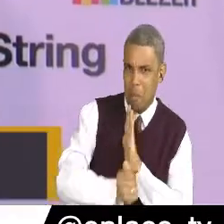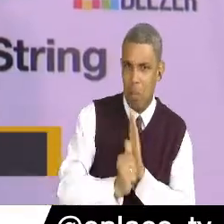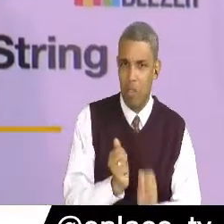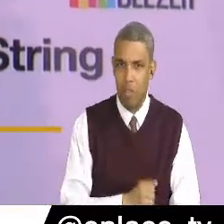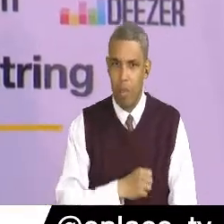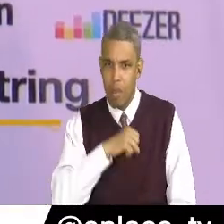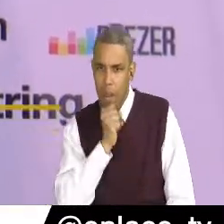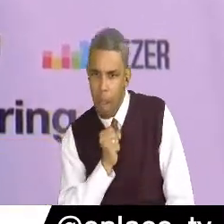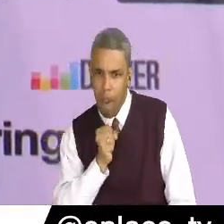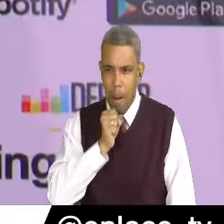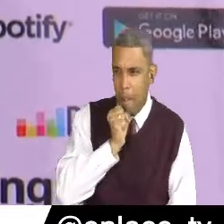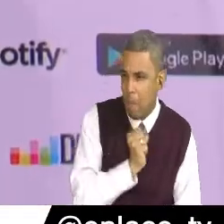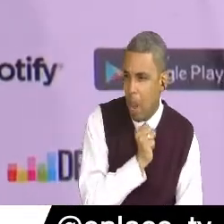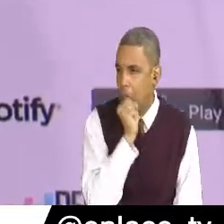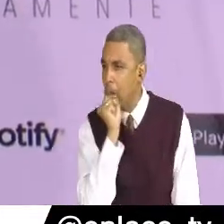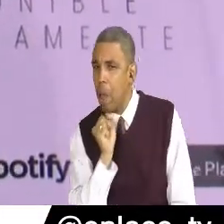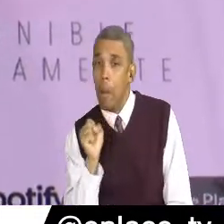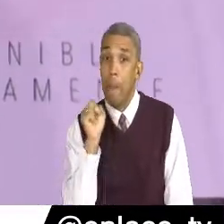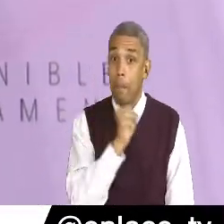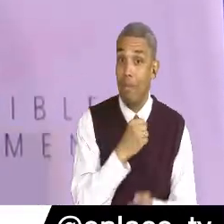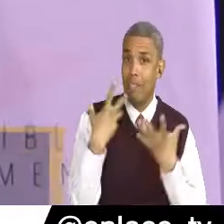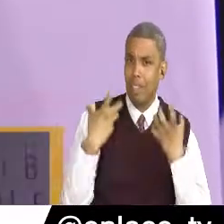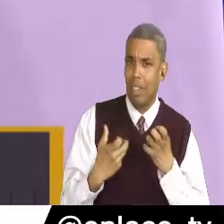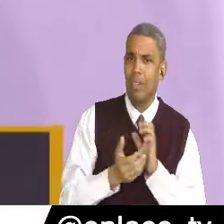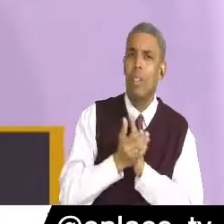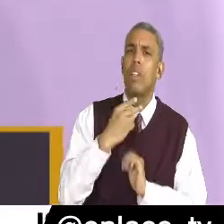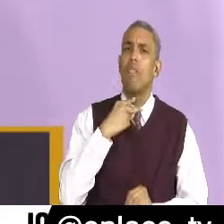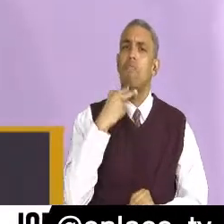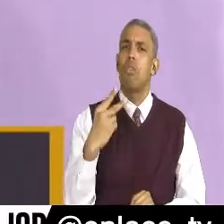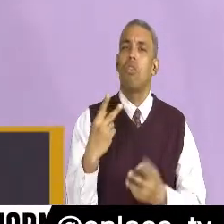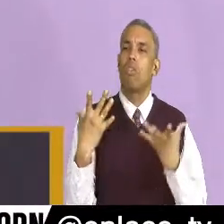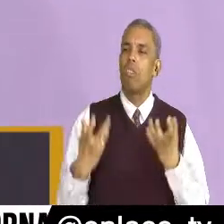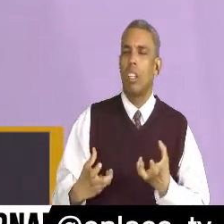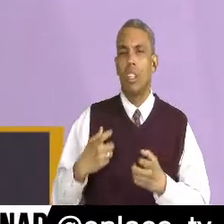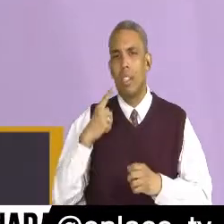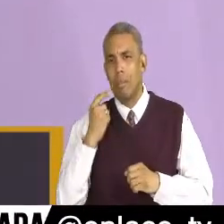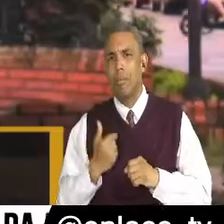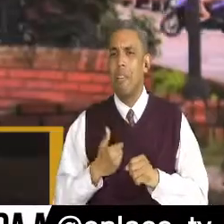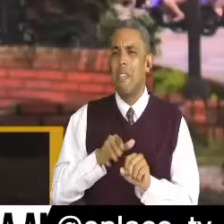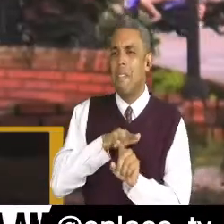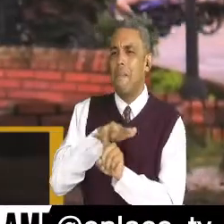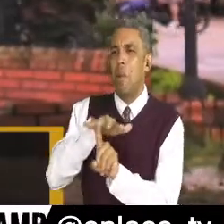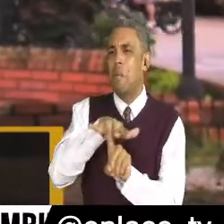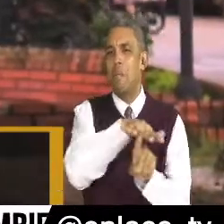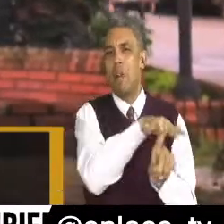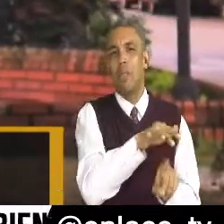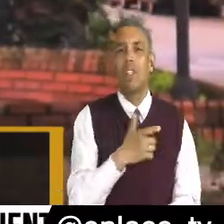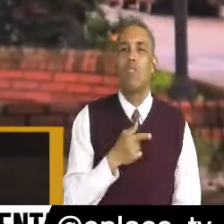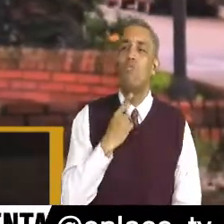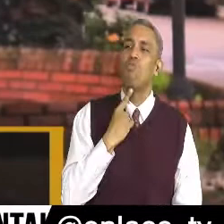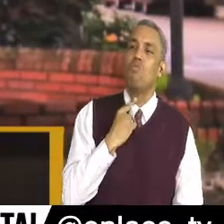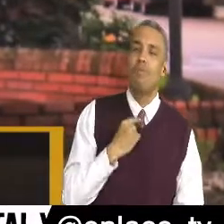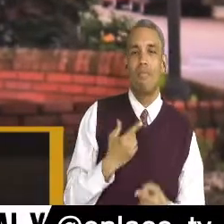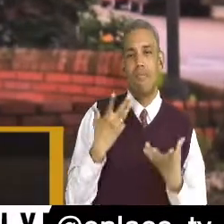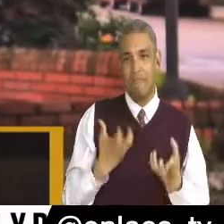llegue a todos los rincones del mundo. Con su voz espera conquistar muchos corazones. El proyecto que tenemos es